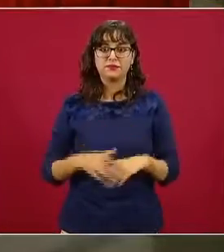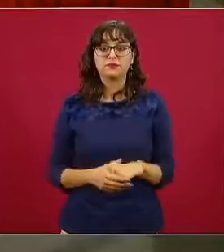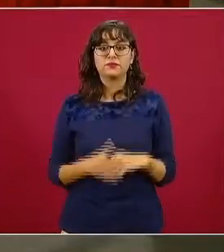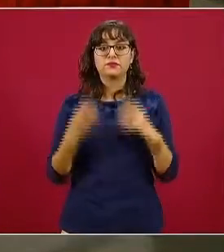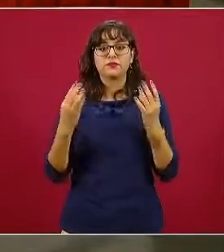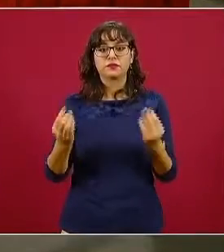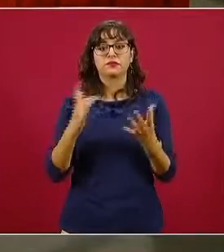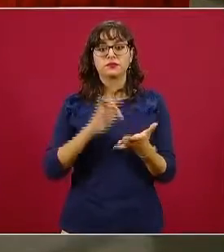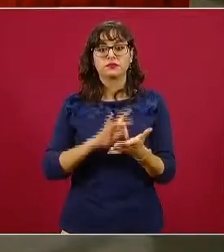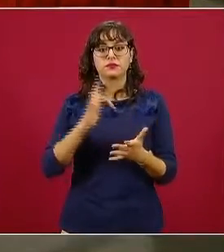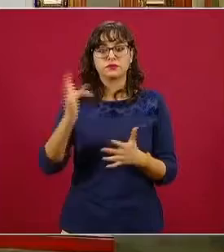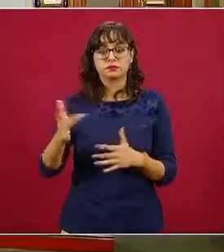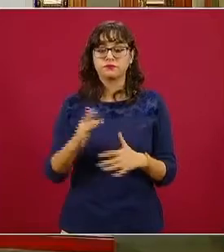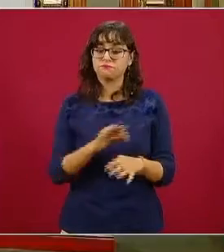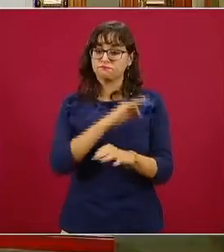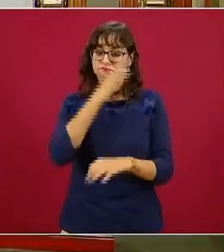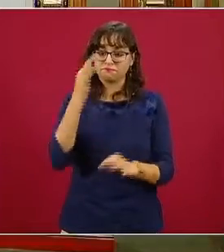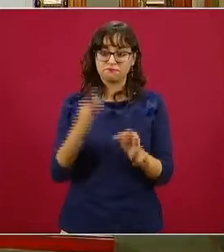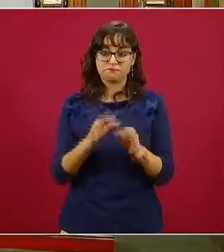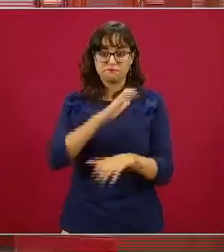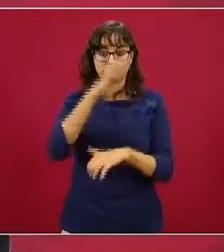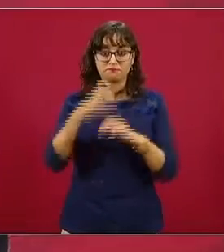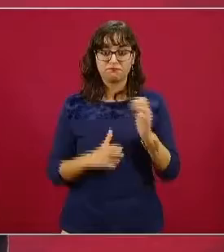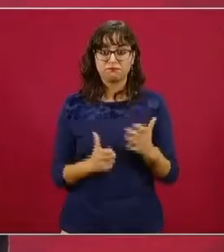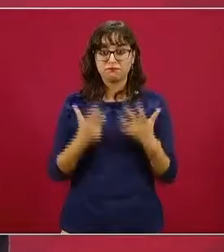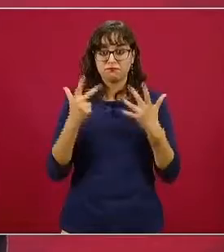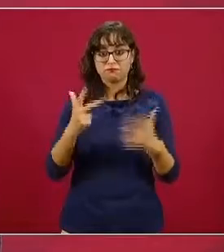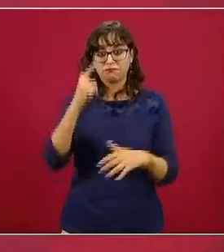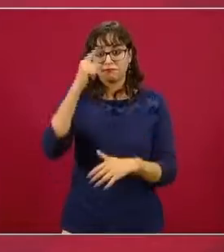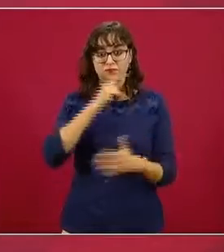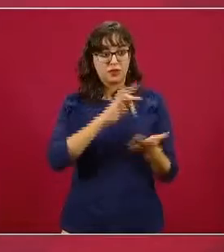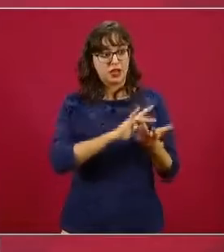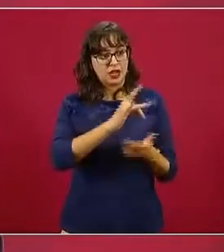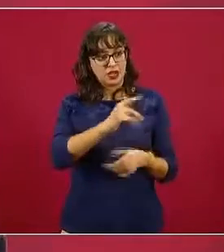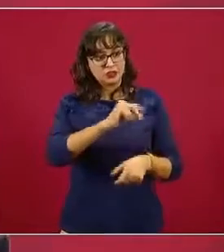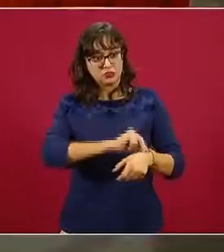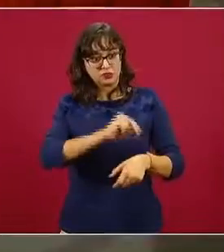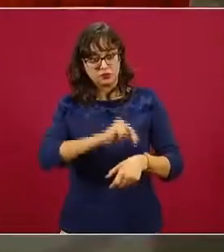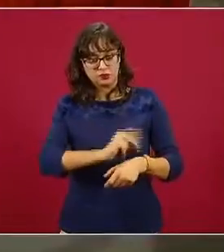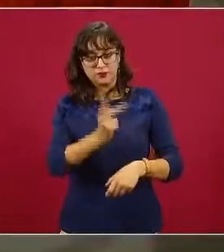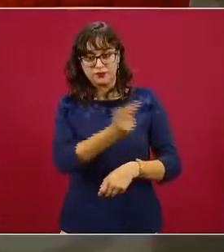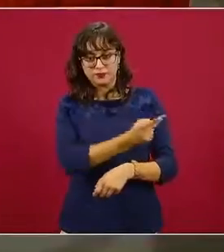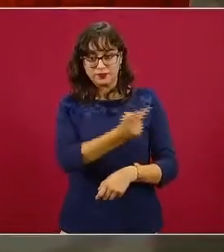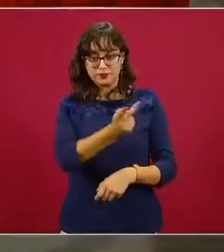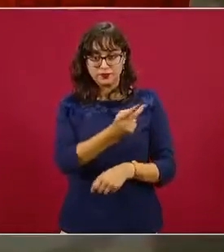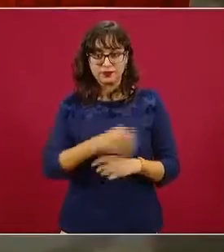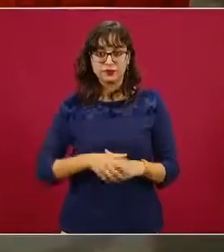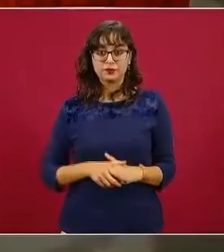Muchas gracias. Aquí terminamos, son las 20 horas. Gracias, doctor López Ridaura. Gracias.